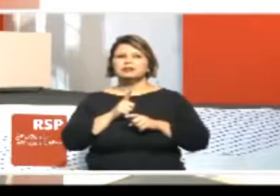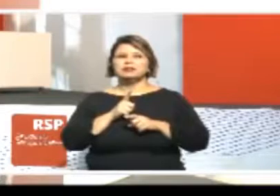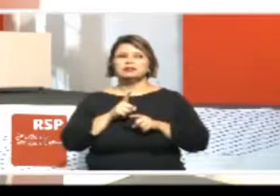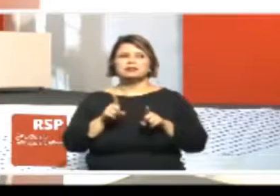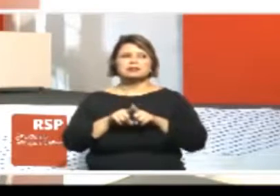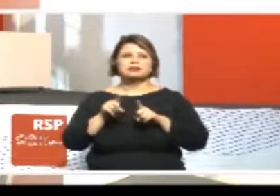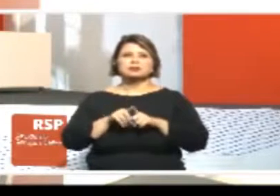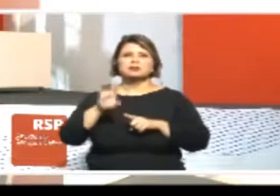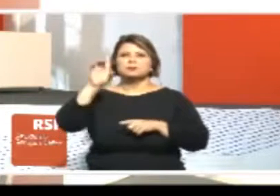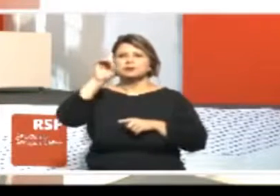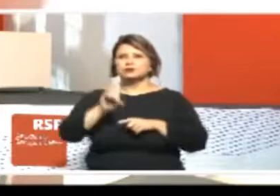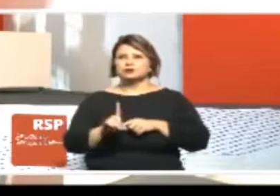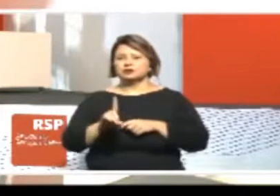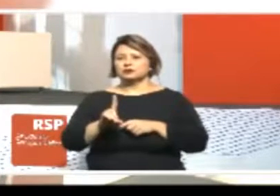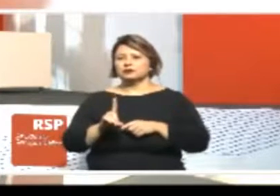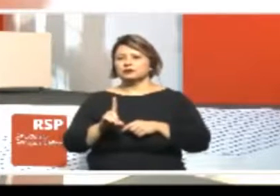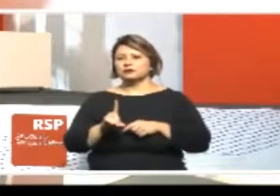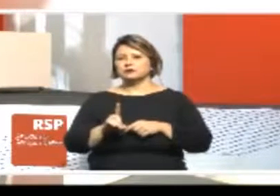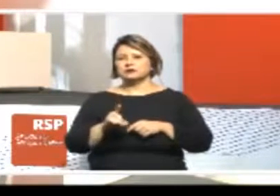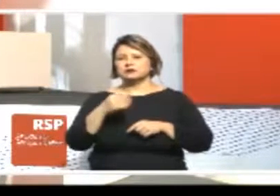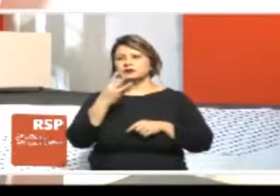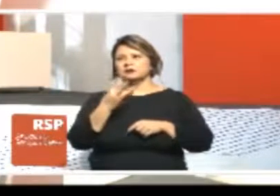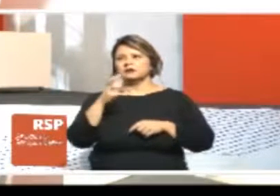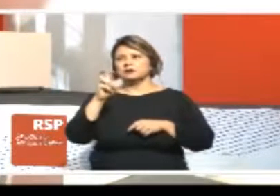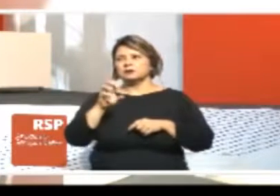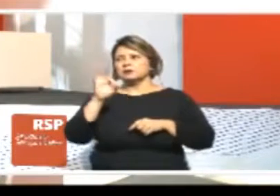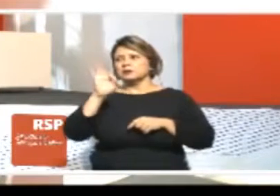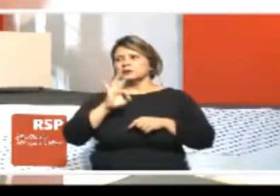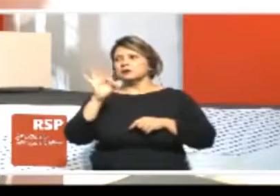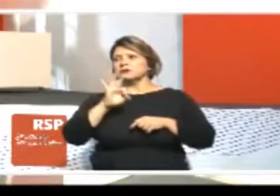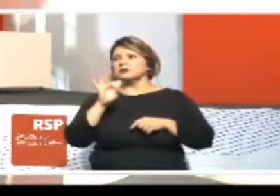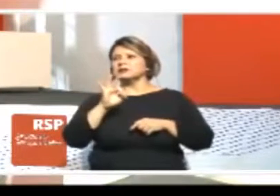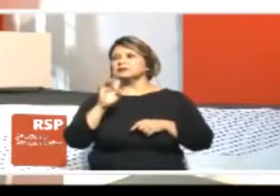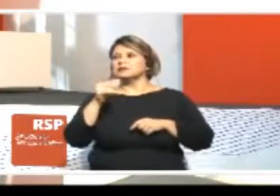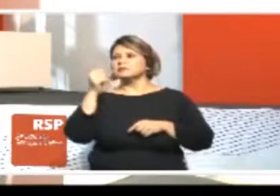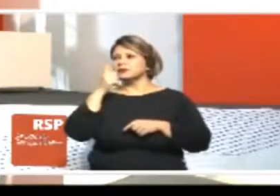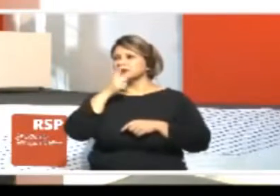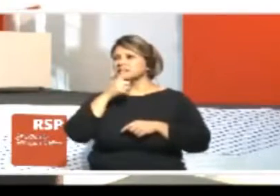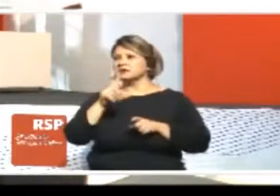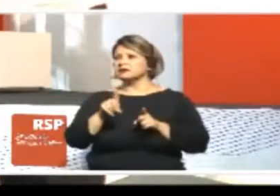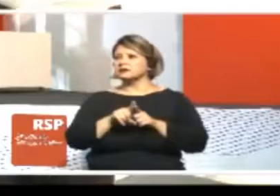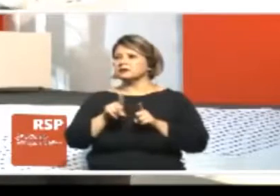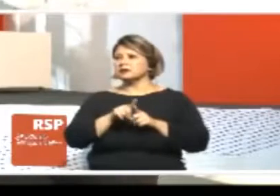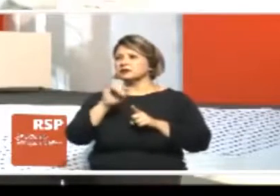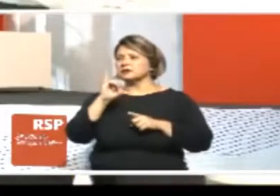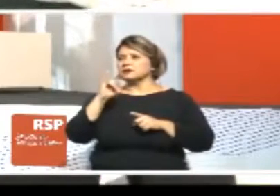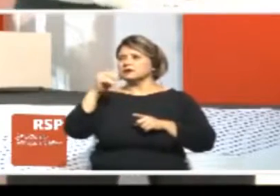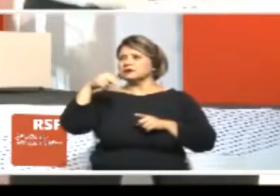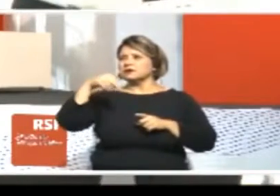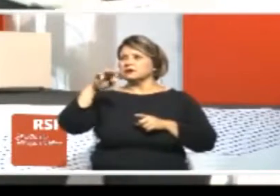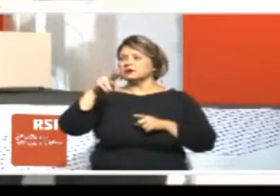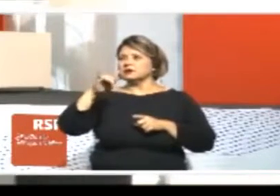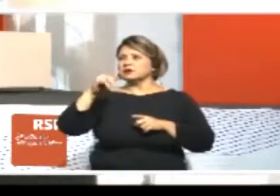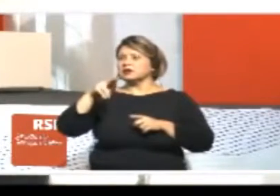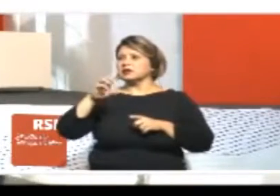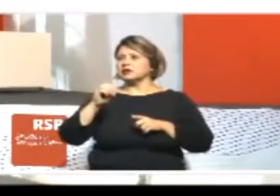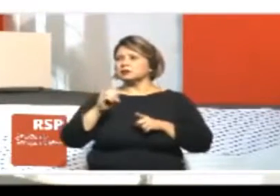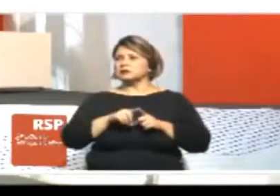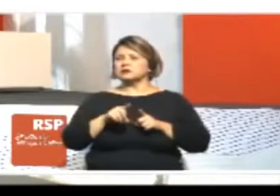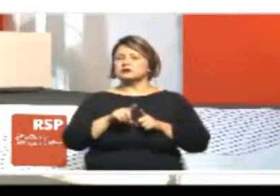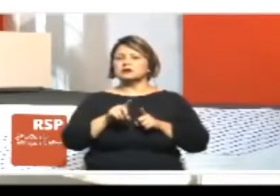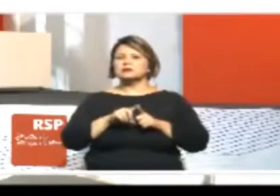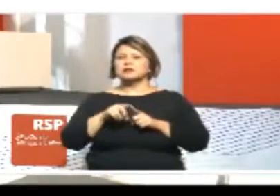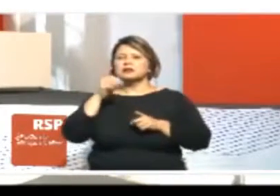general, el 45% de los casos lo ganó el interino. Entonces, entrevisté personas en México